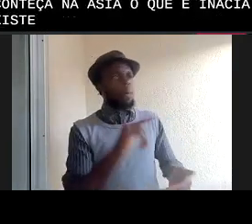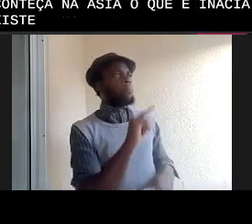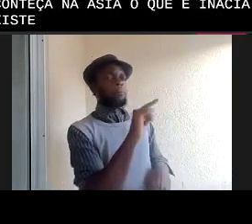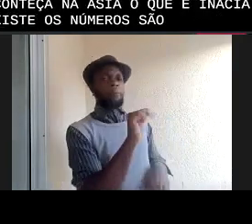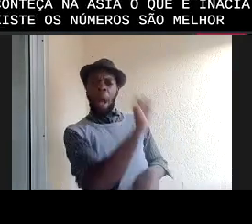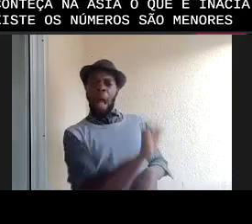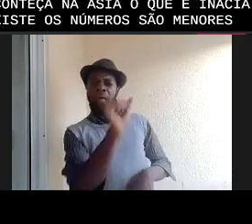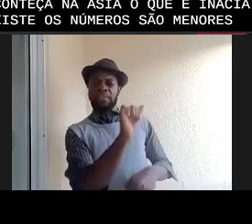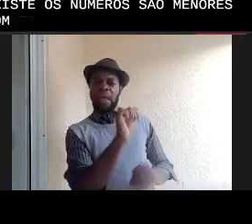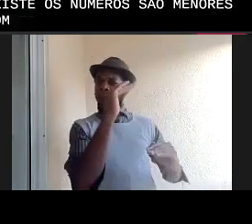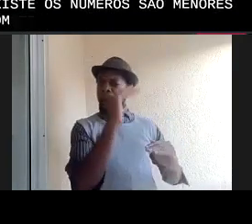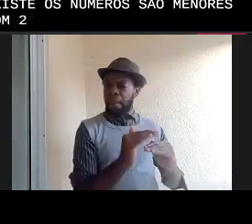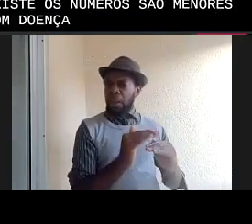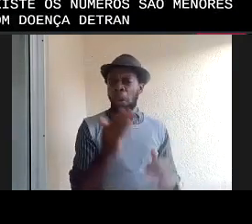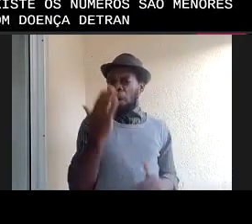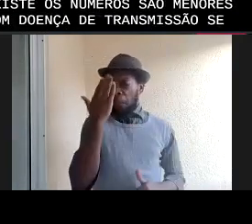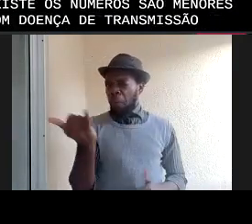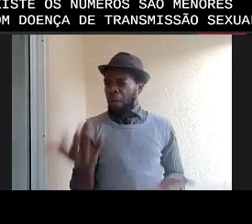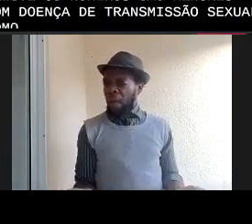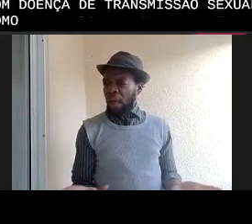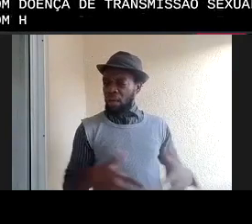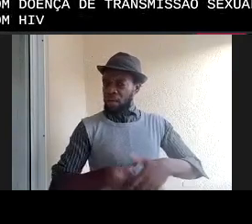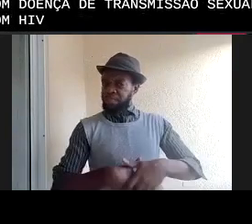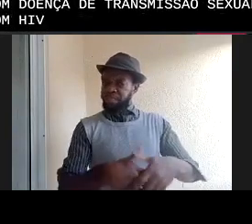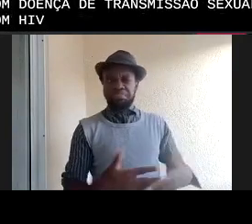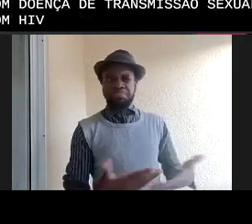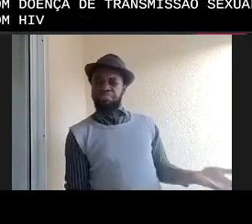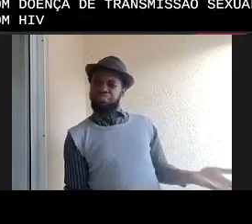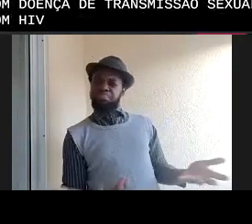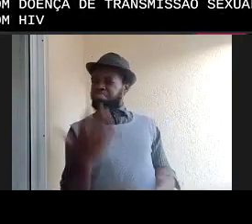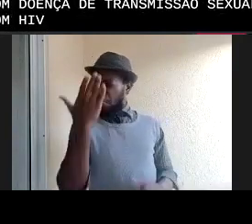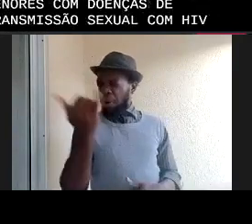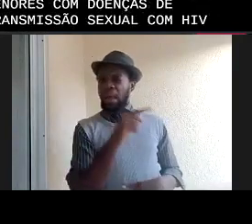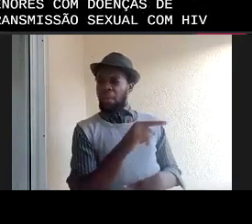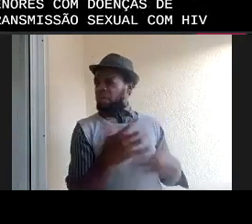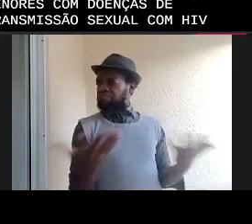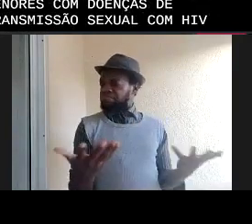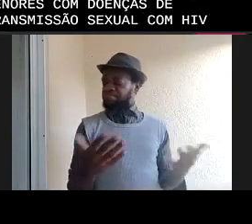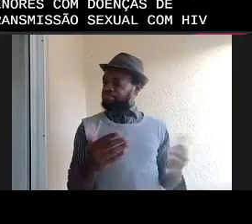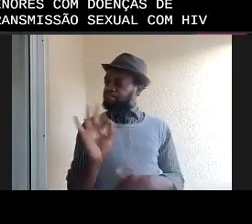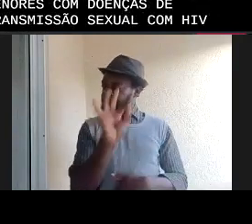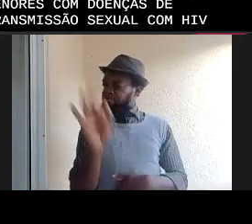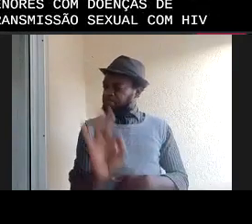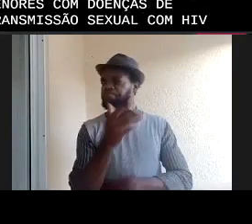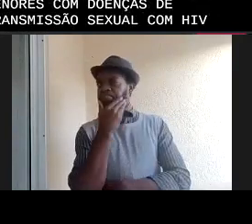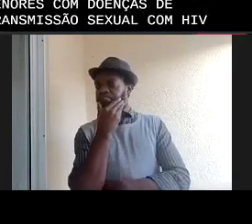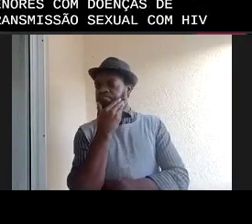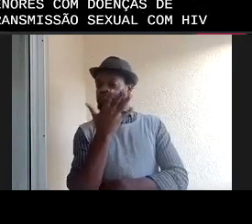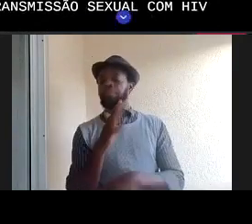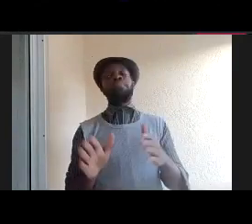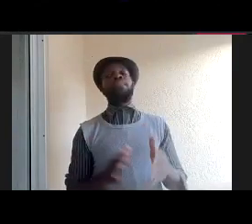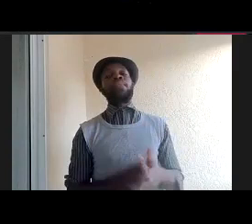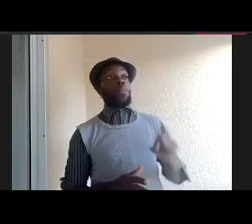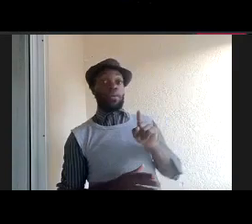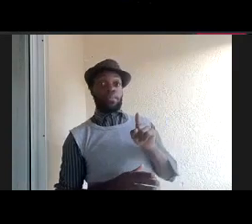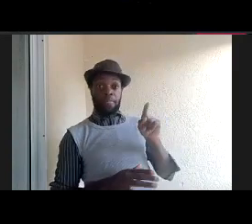prevalencia de este tipo de problemática? La mayor parte de las adolescentes no se han hecho